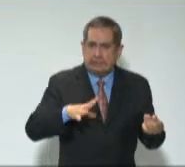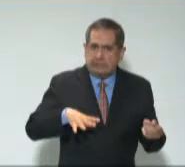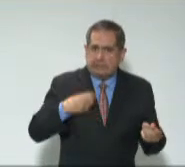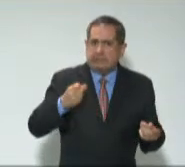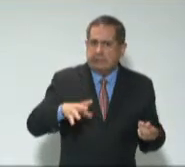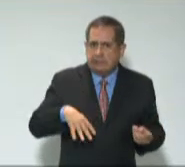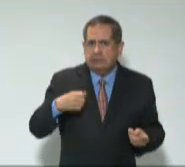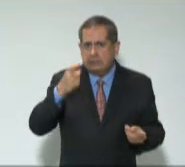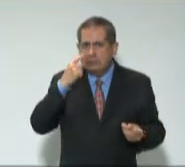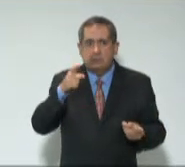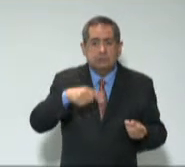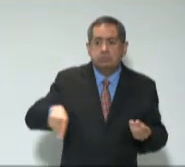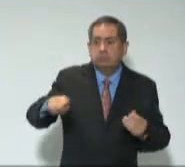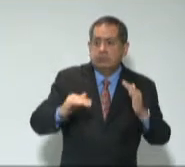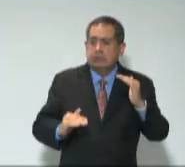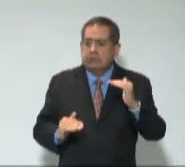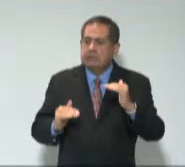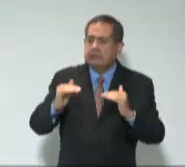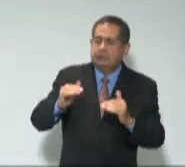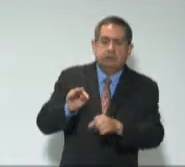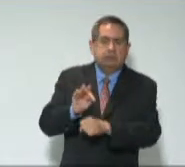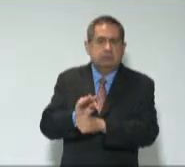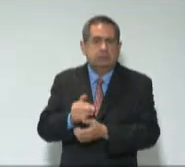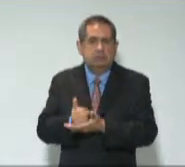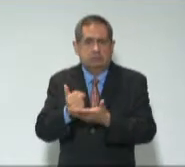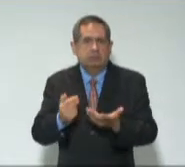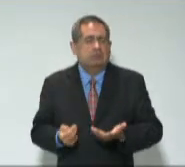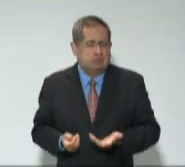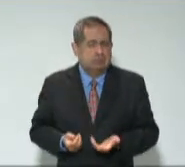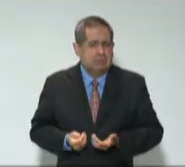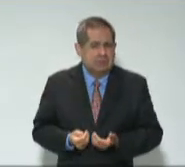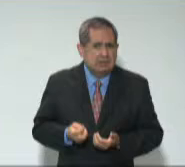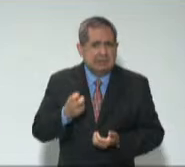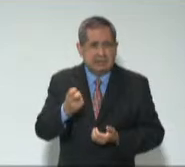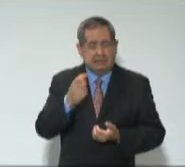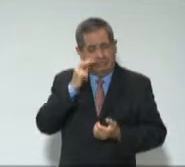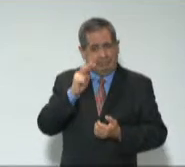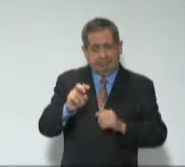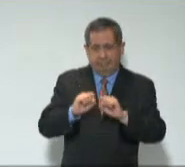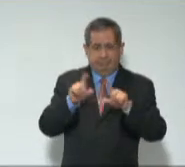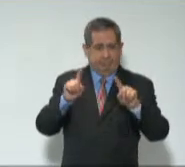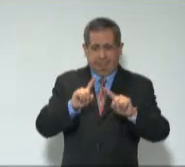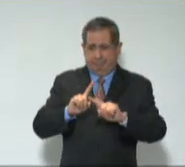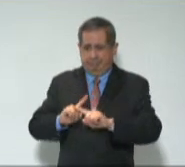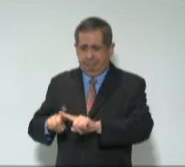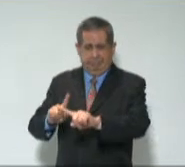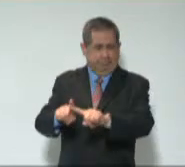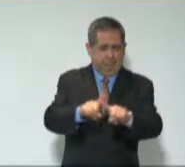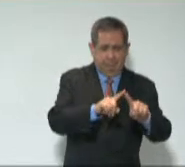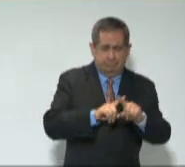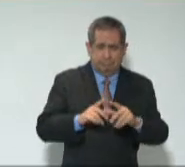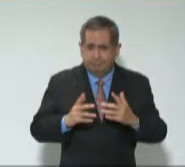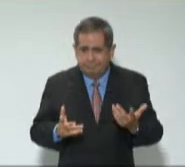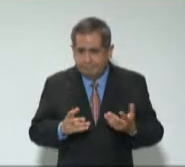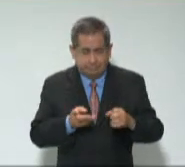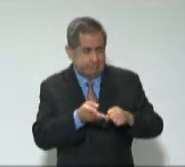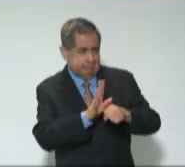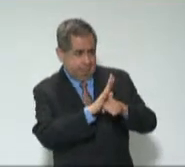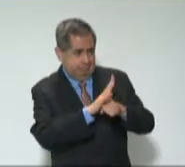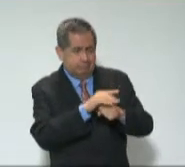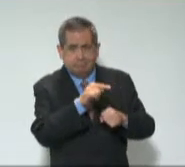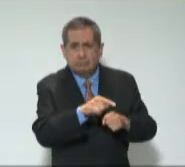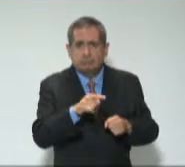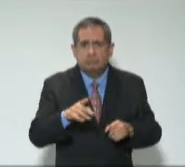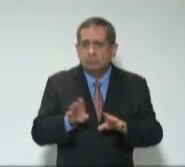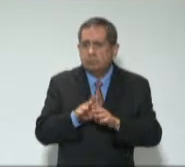abordar dichas inequidades es decir presentamos un mosaico muy importante en el desarrollo de esta pandemia pero también en